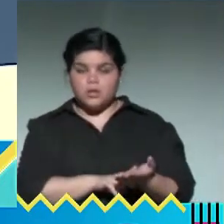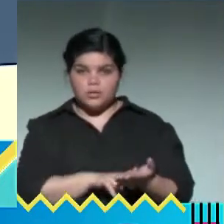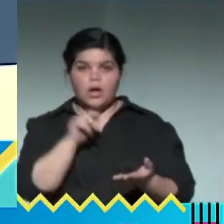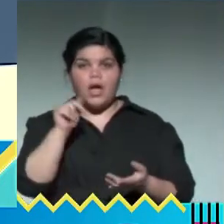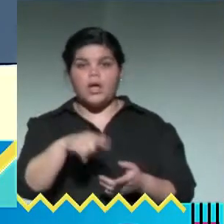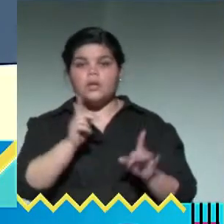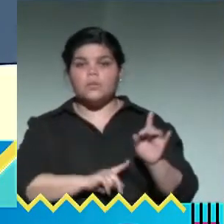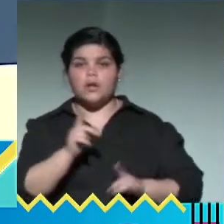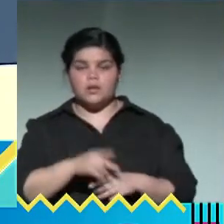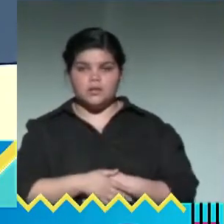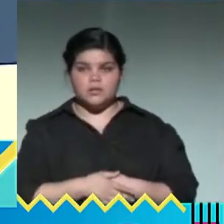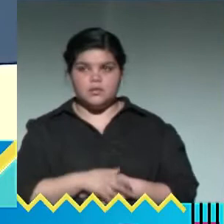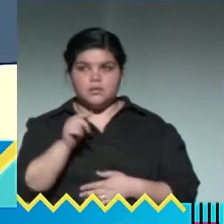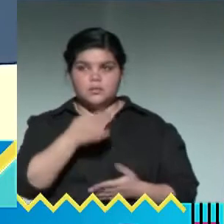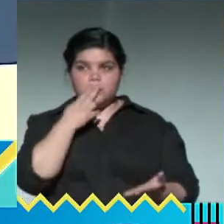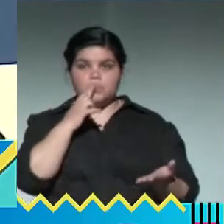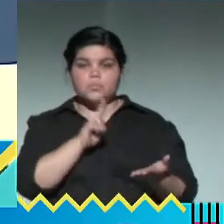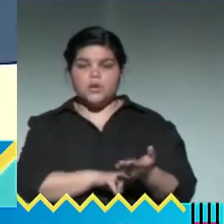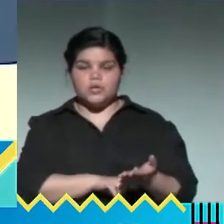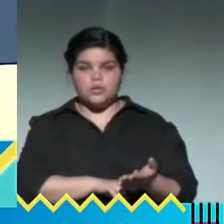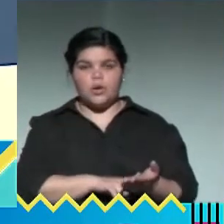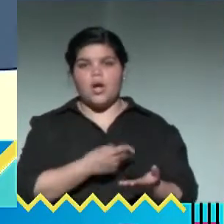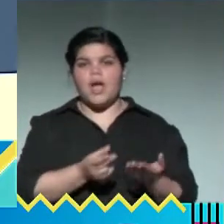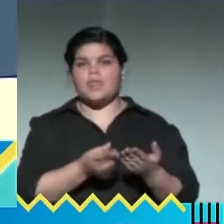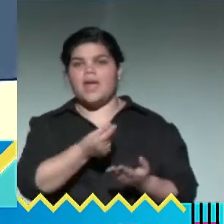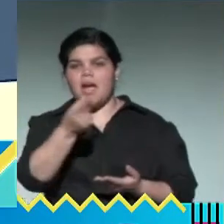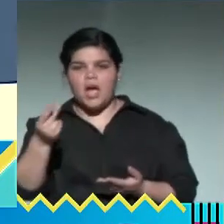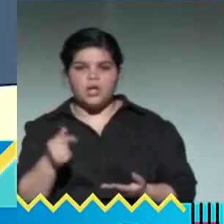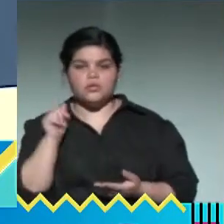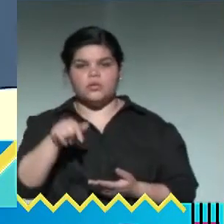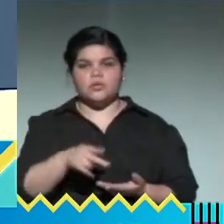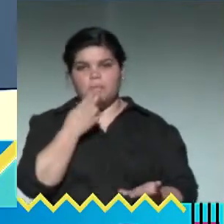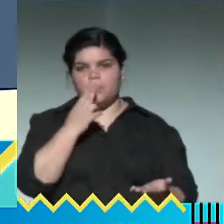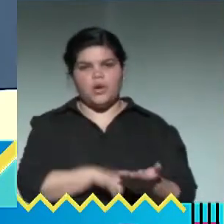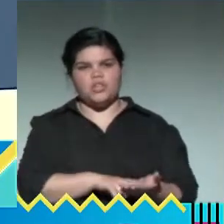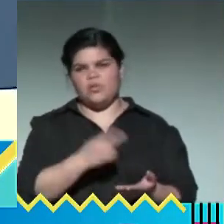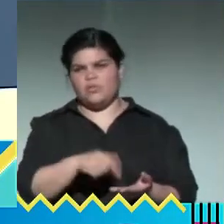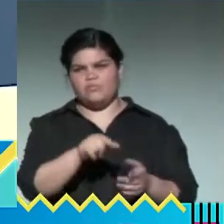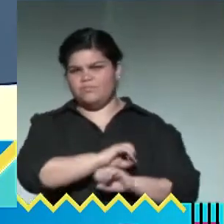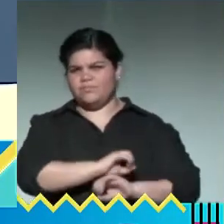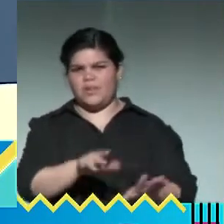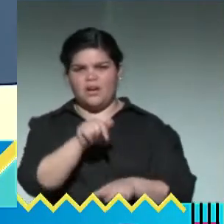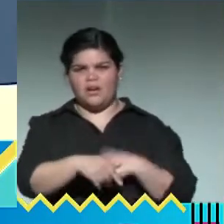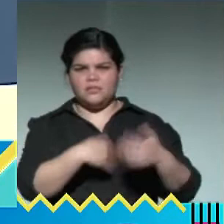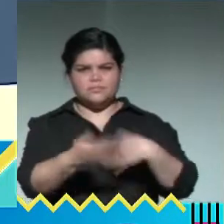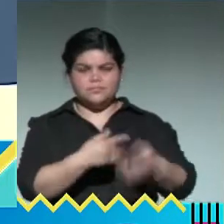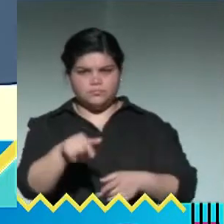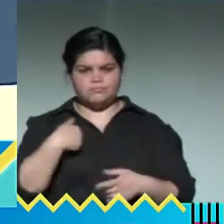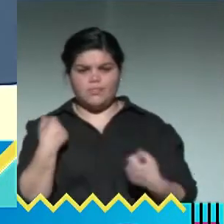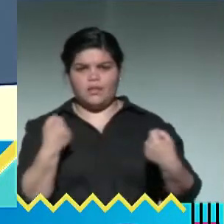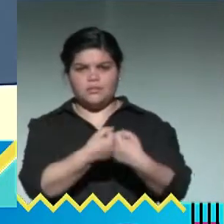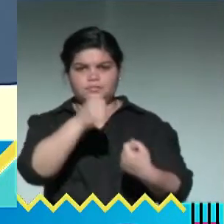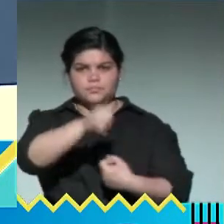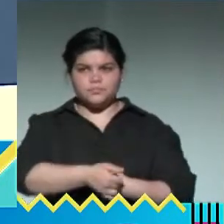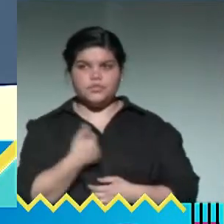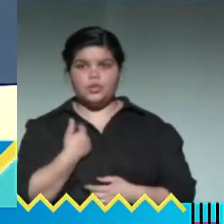se comprometían a bajar el impuesto sobre los ingresos brutos porque es un impuesto distorsivo, etcétera, cosas que comparto. Lo que yo un poco